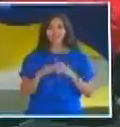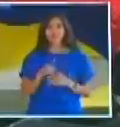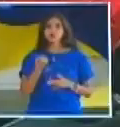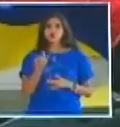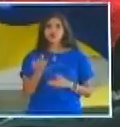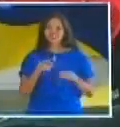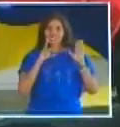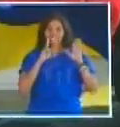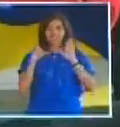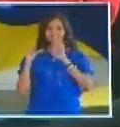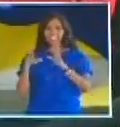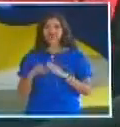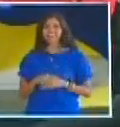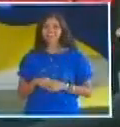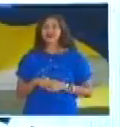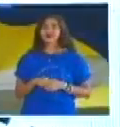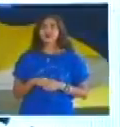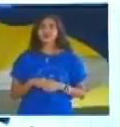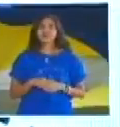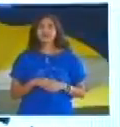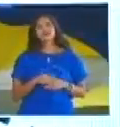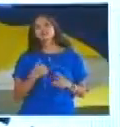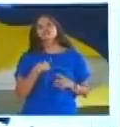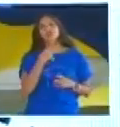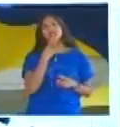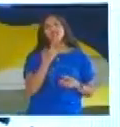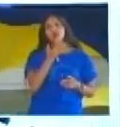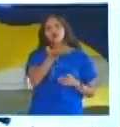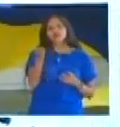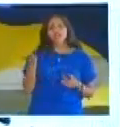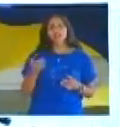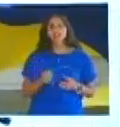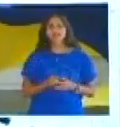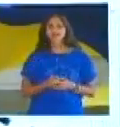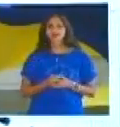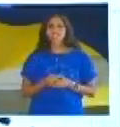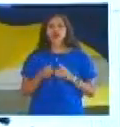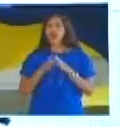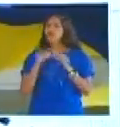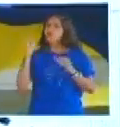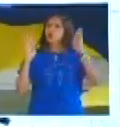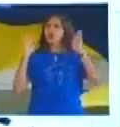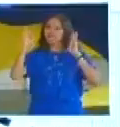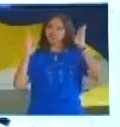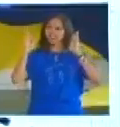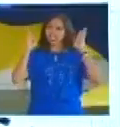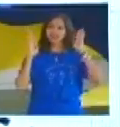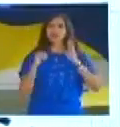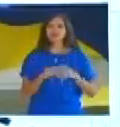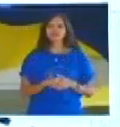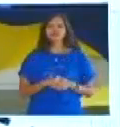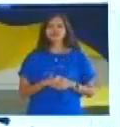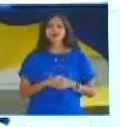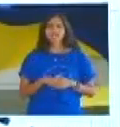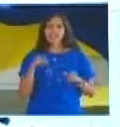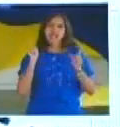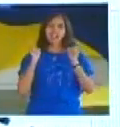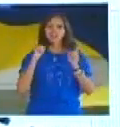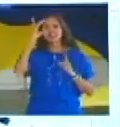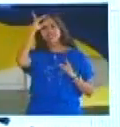mágico, 77. Sí. Yo les digo a ustedes, a todos los candidatos y candidatas, algunos